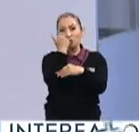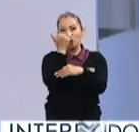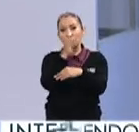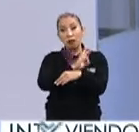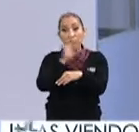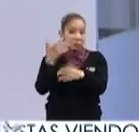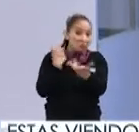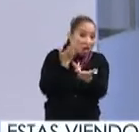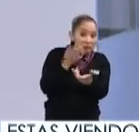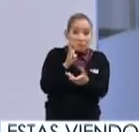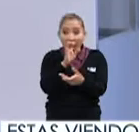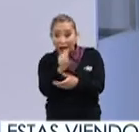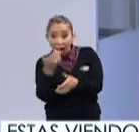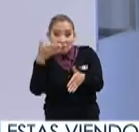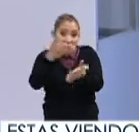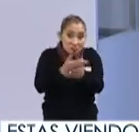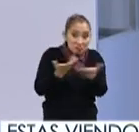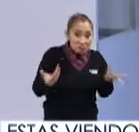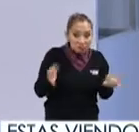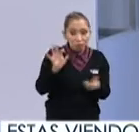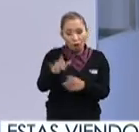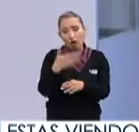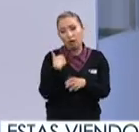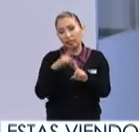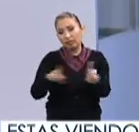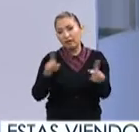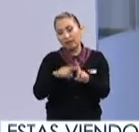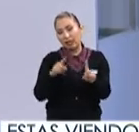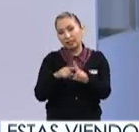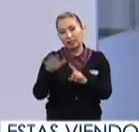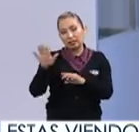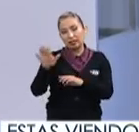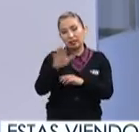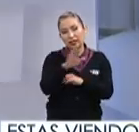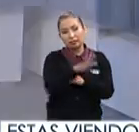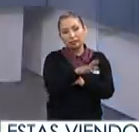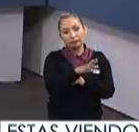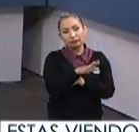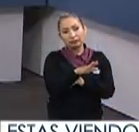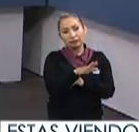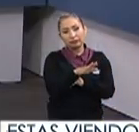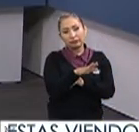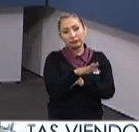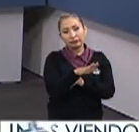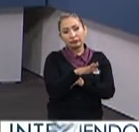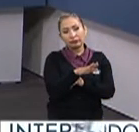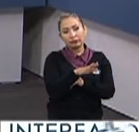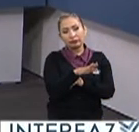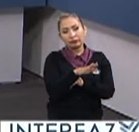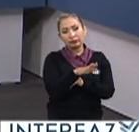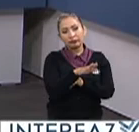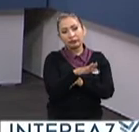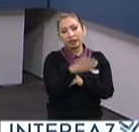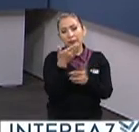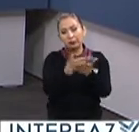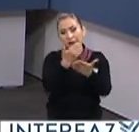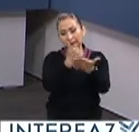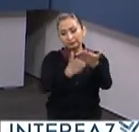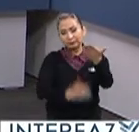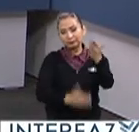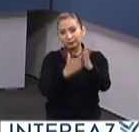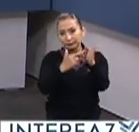que pues podemos tener a lo mejor y acceso a esa beca por los distintos pues lo que te va pidiendo la